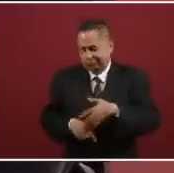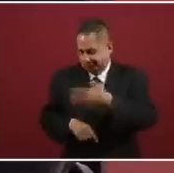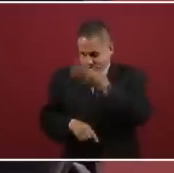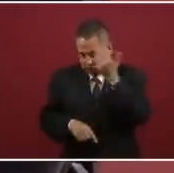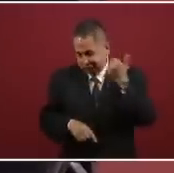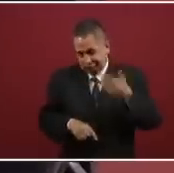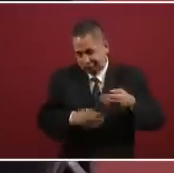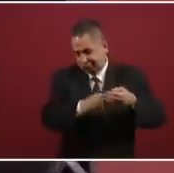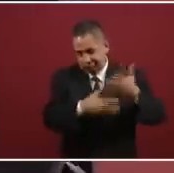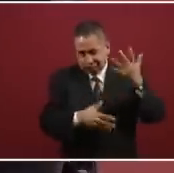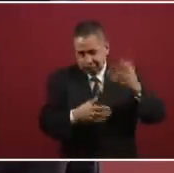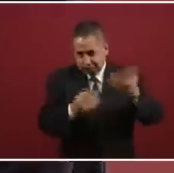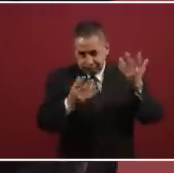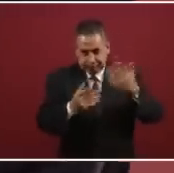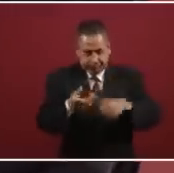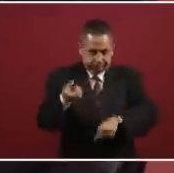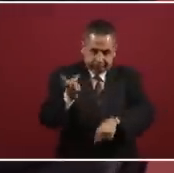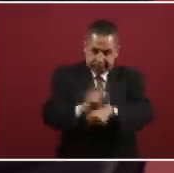pero